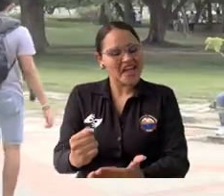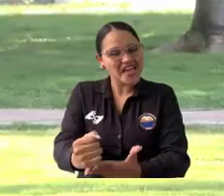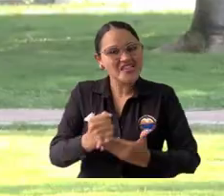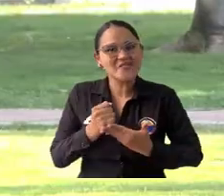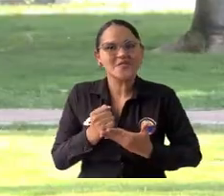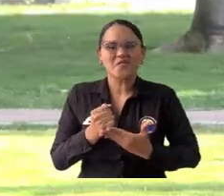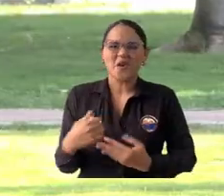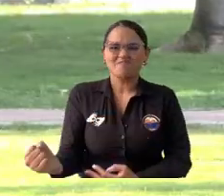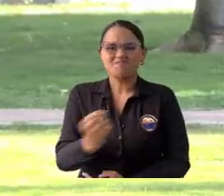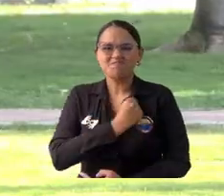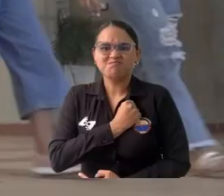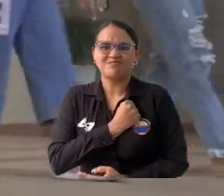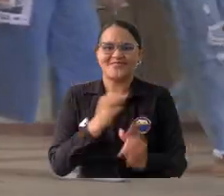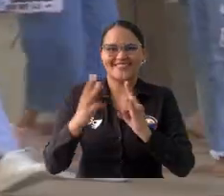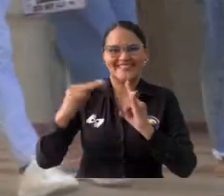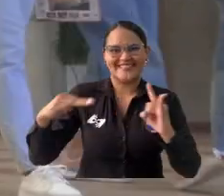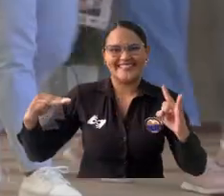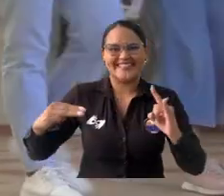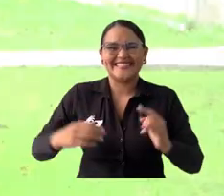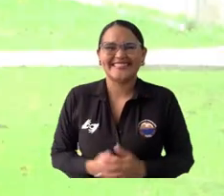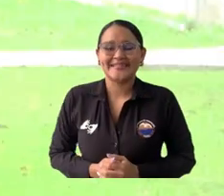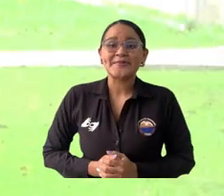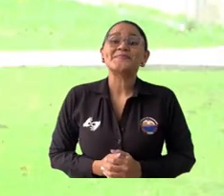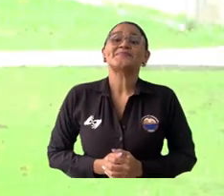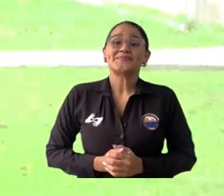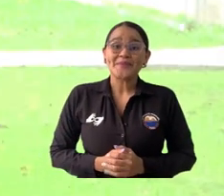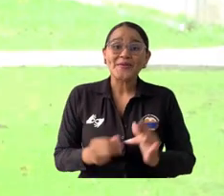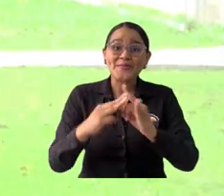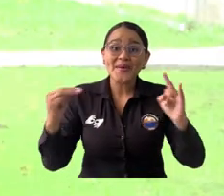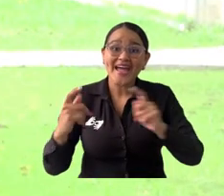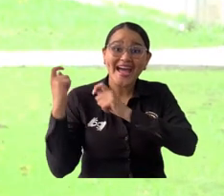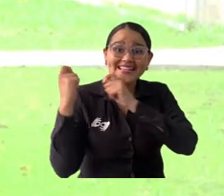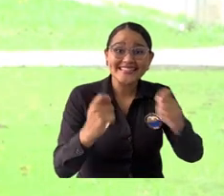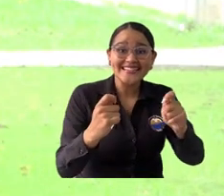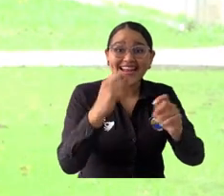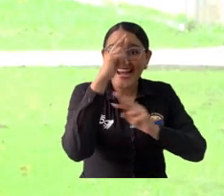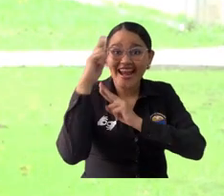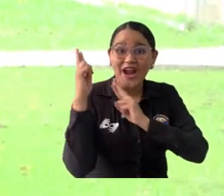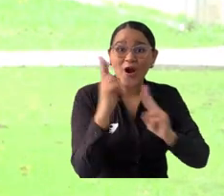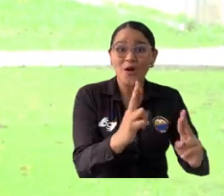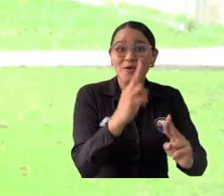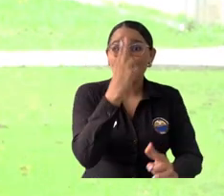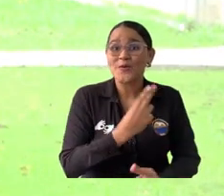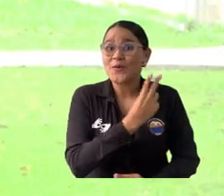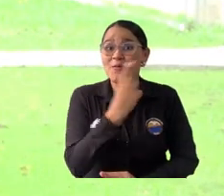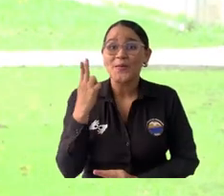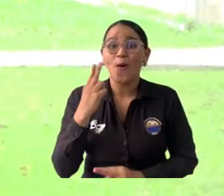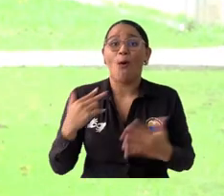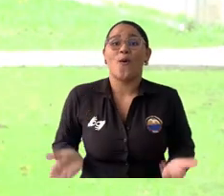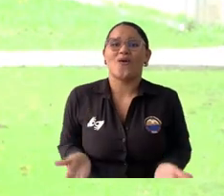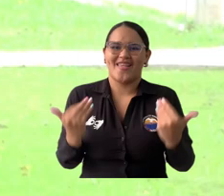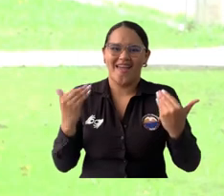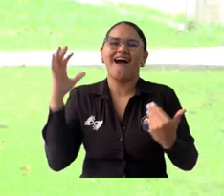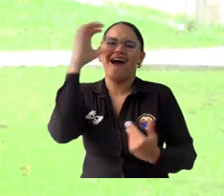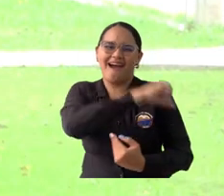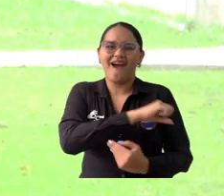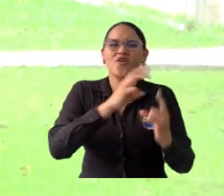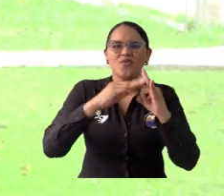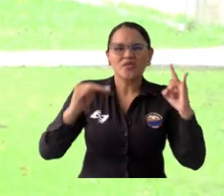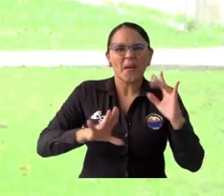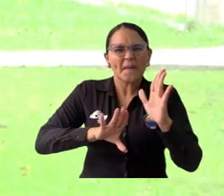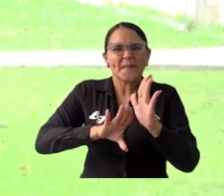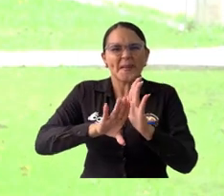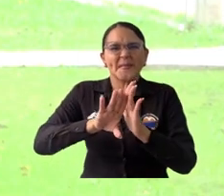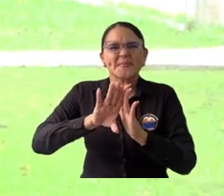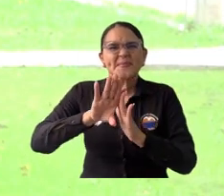Mater y que fortalecen el sentido de pertenencia el hecho de ser reconocidos con una universidad comprometida da cuenta precisamente el hecho